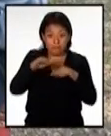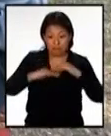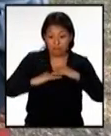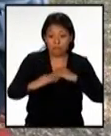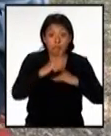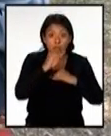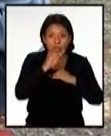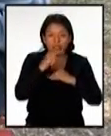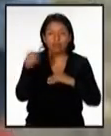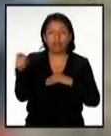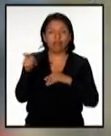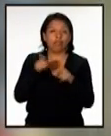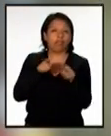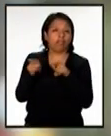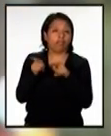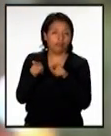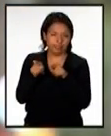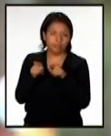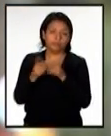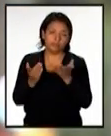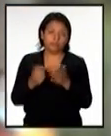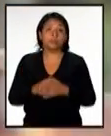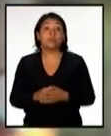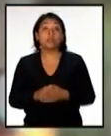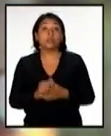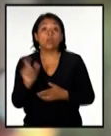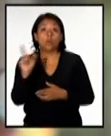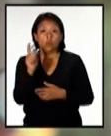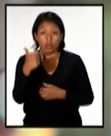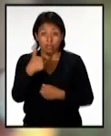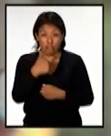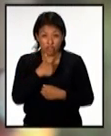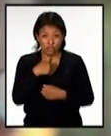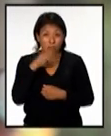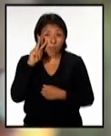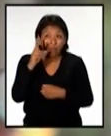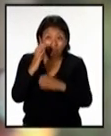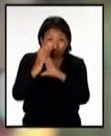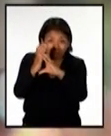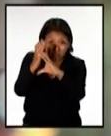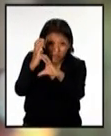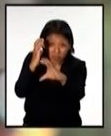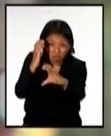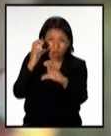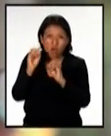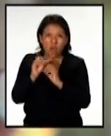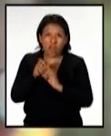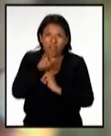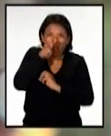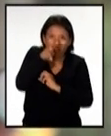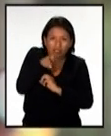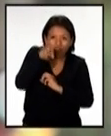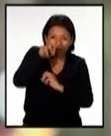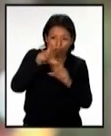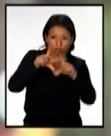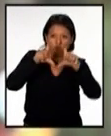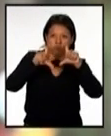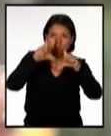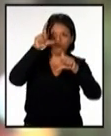piernas, ya se burlaban de ti o algo. Pues yo desde el momento de ver un camión, una escalera